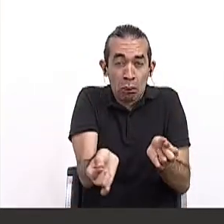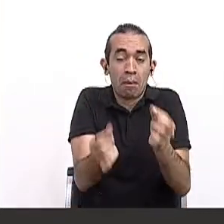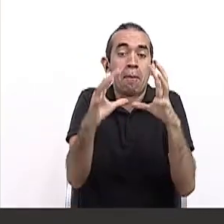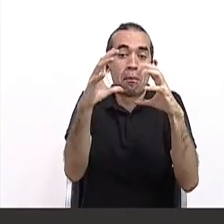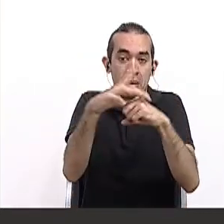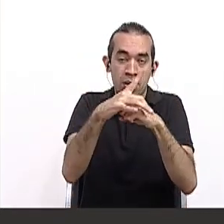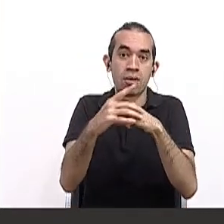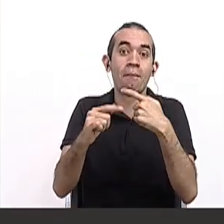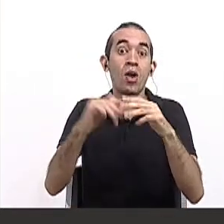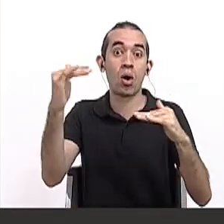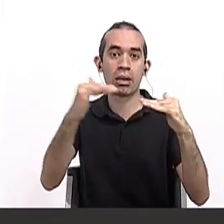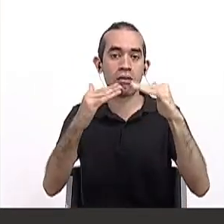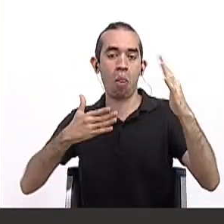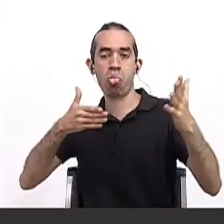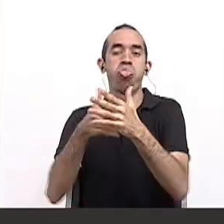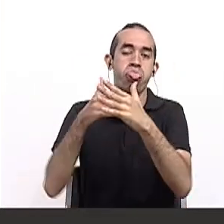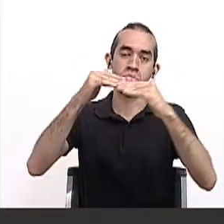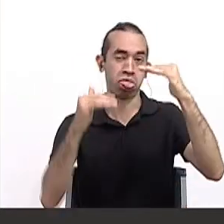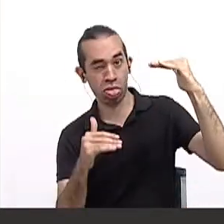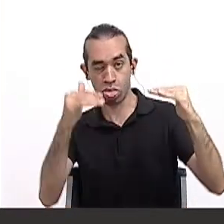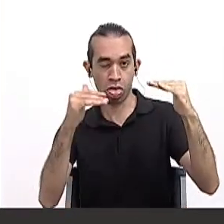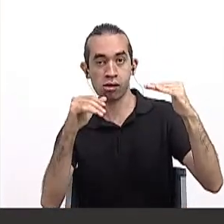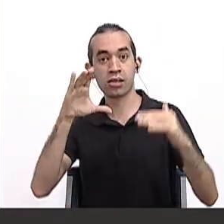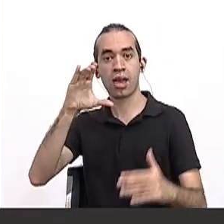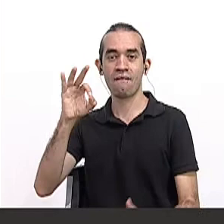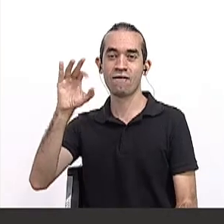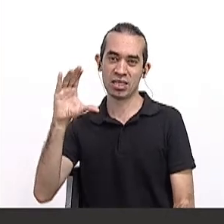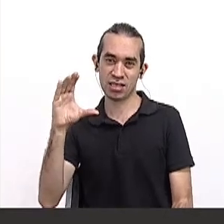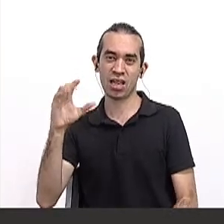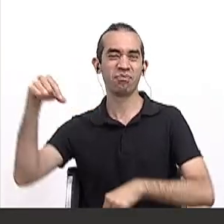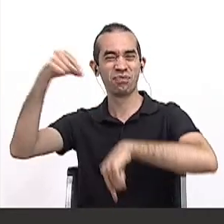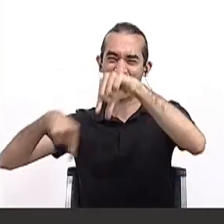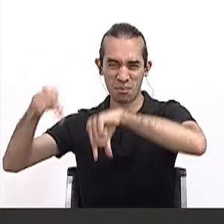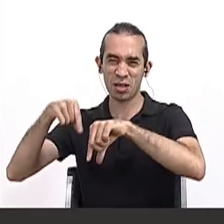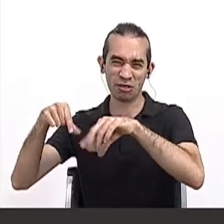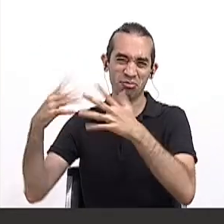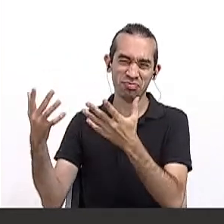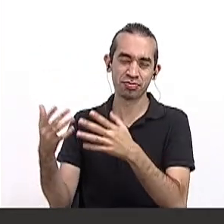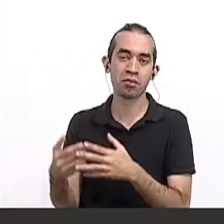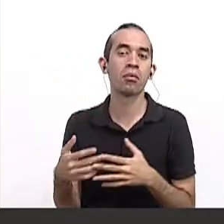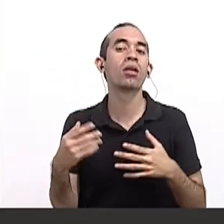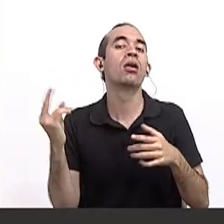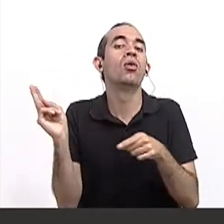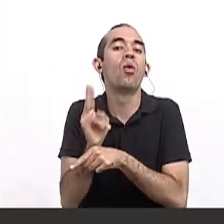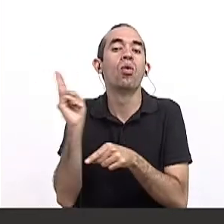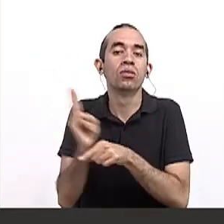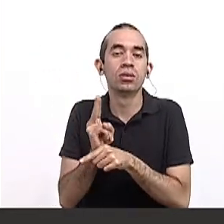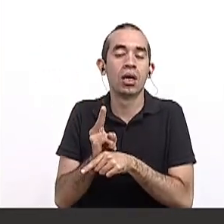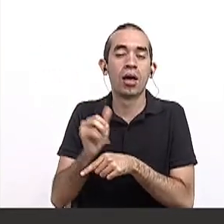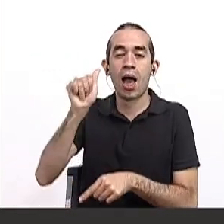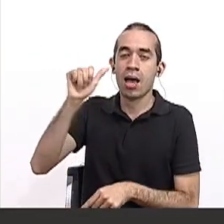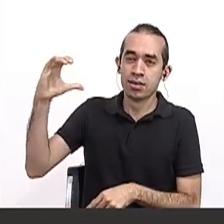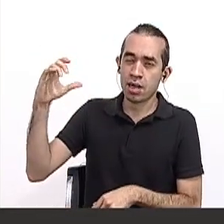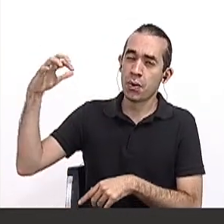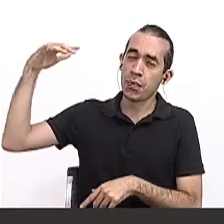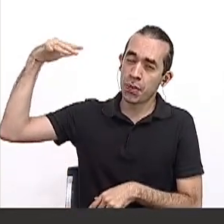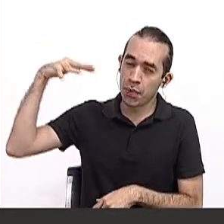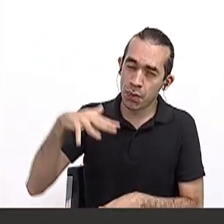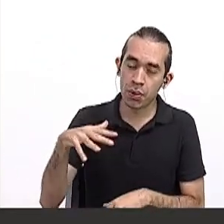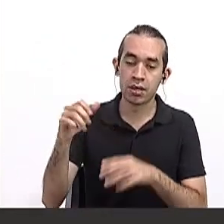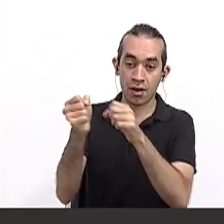llamados clorofluorocarbonos o CFC. Estas sustancias utilizadas en los aires